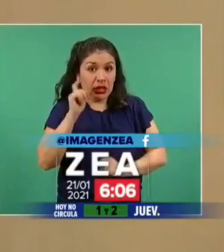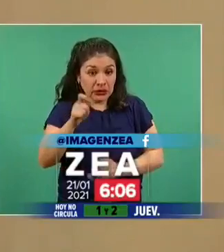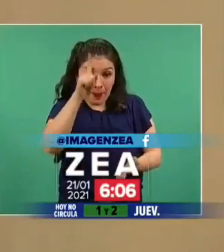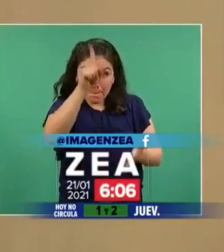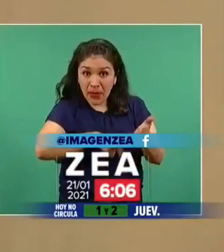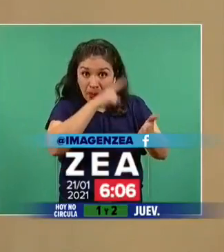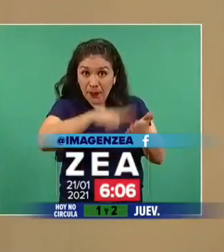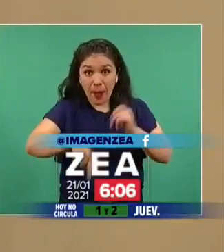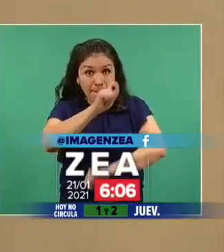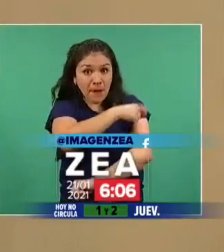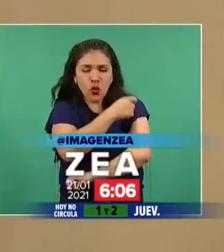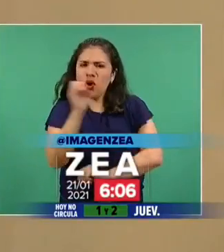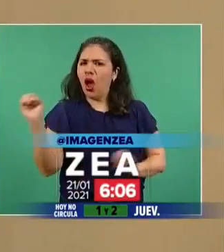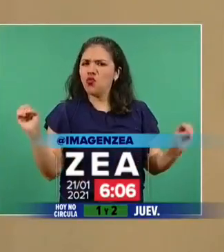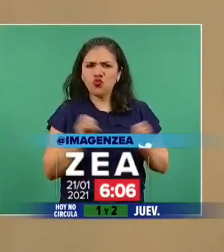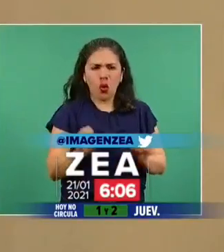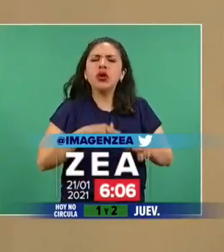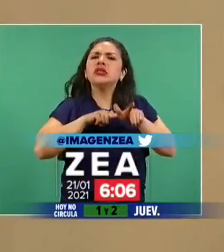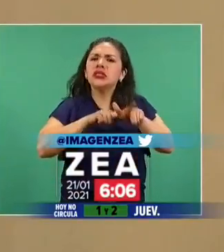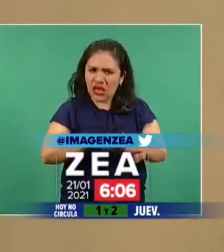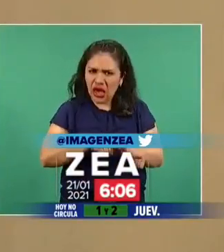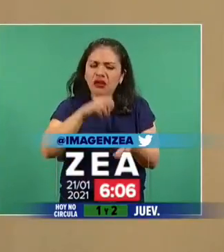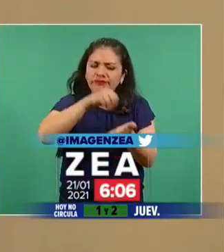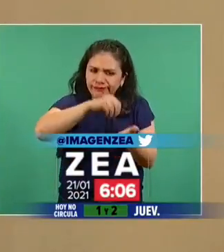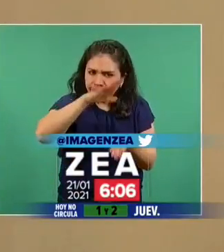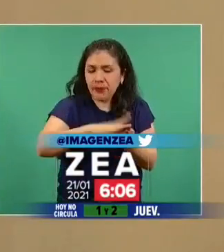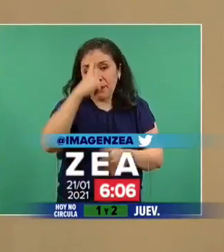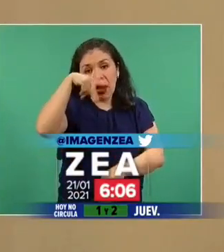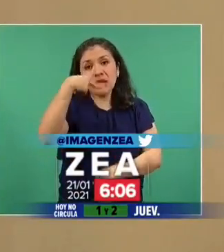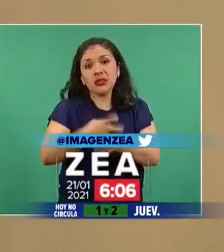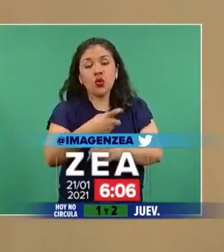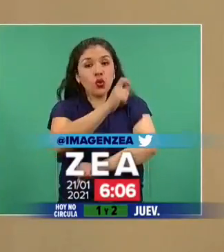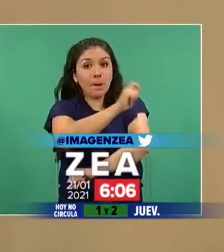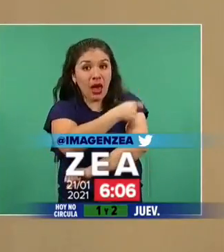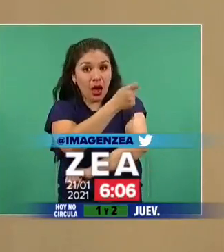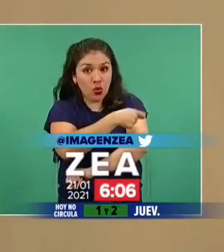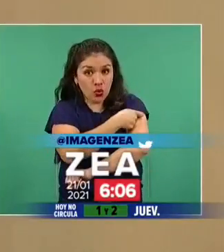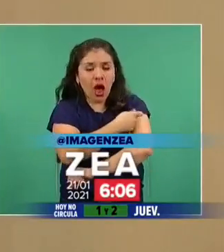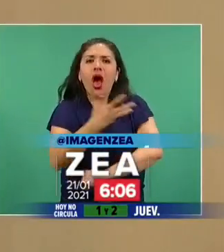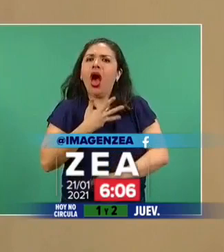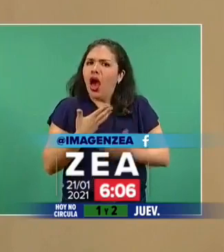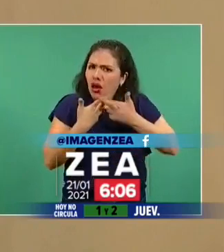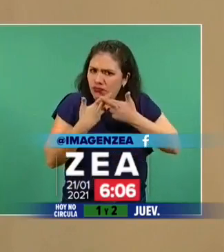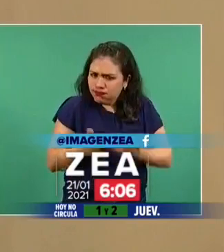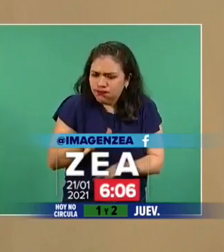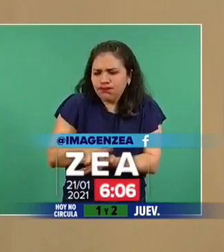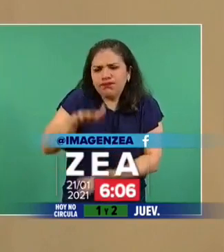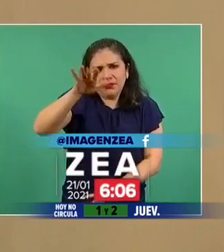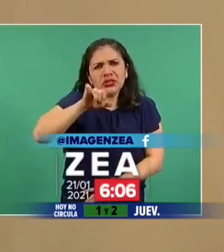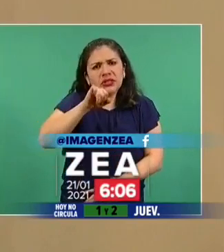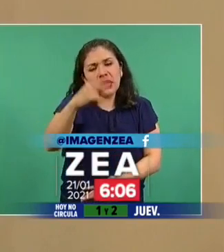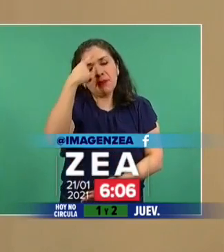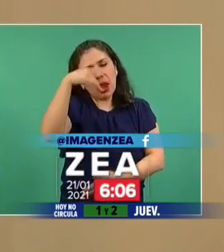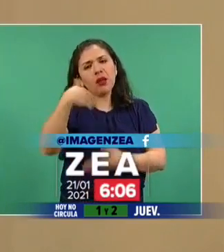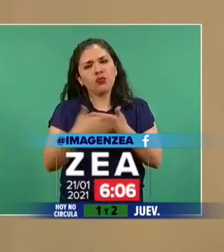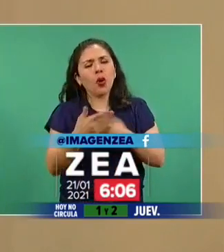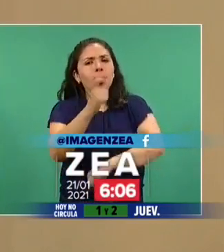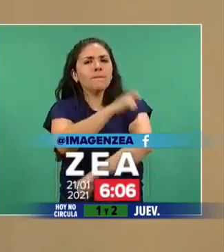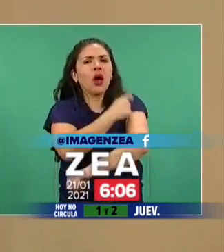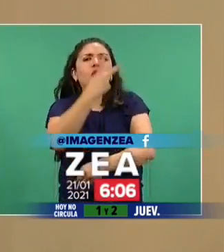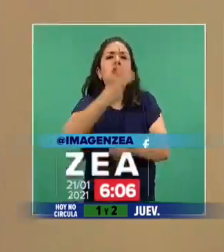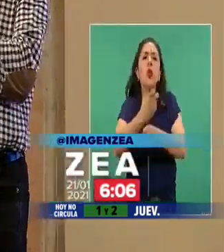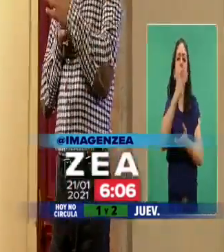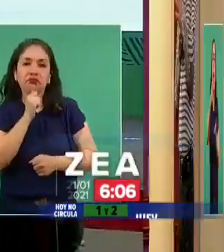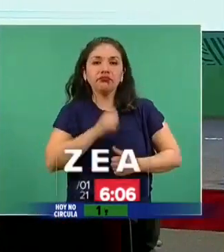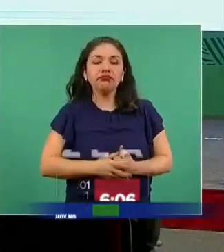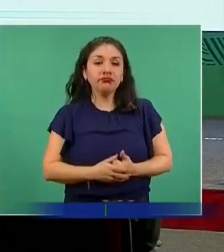la segunda en los casos posteriores por el aplazamiento en la llegada de vacunas la segunda inmunización podría aplicarse hasta los 28 días